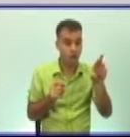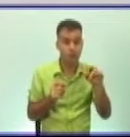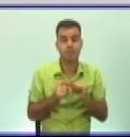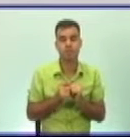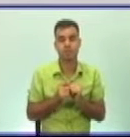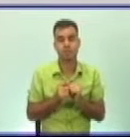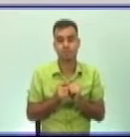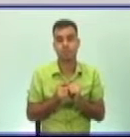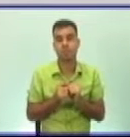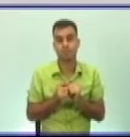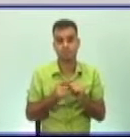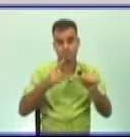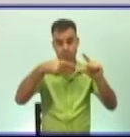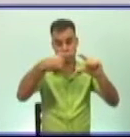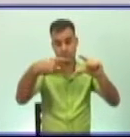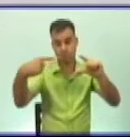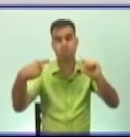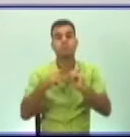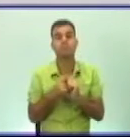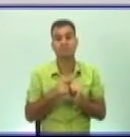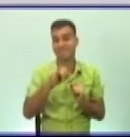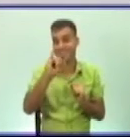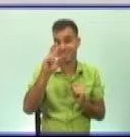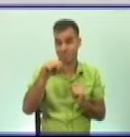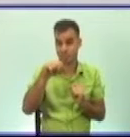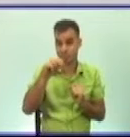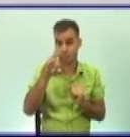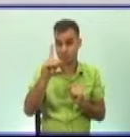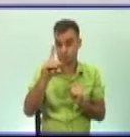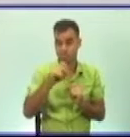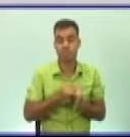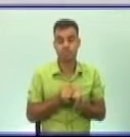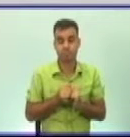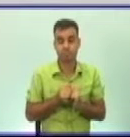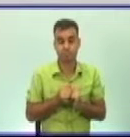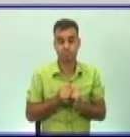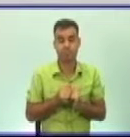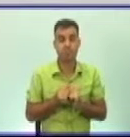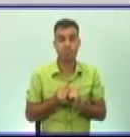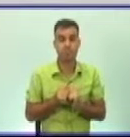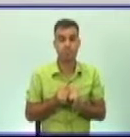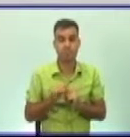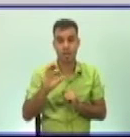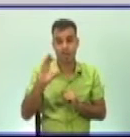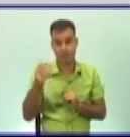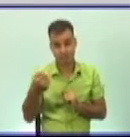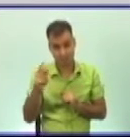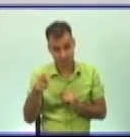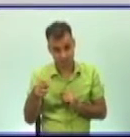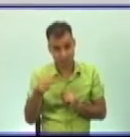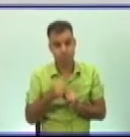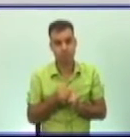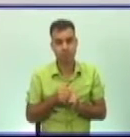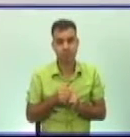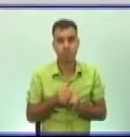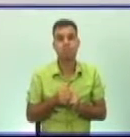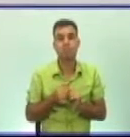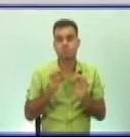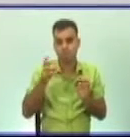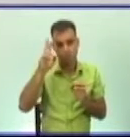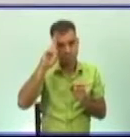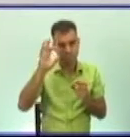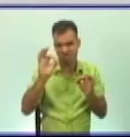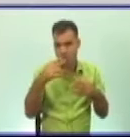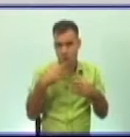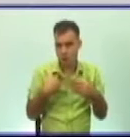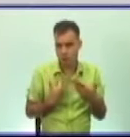que aporta reactancia inductiva, reactancia capacitiva, y recordando lo aprendido en